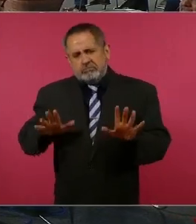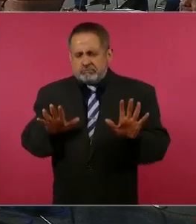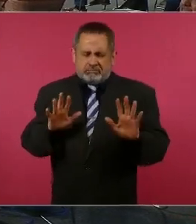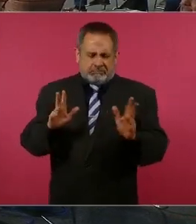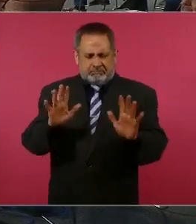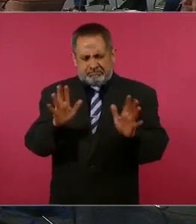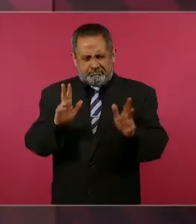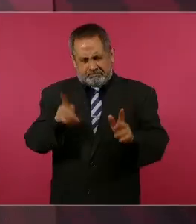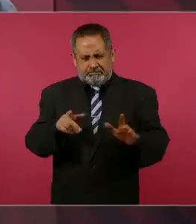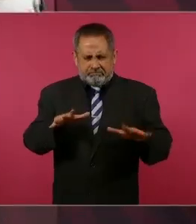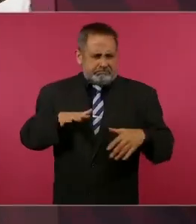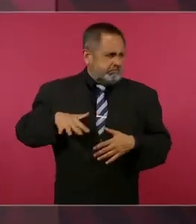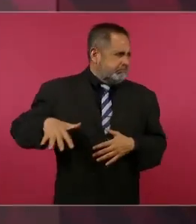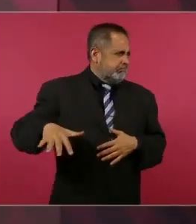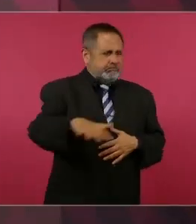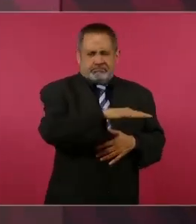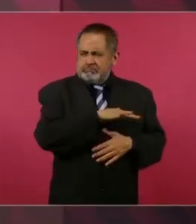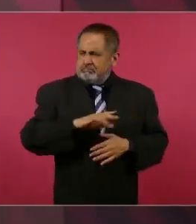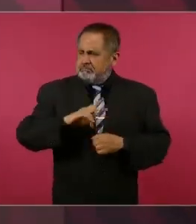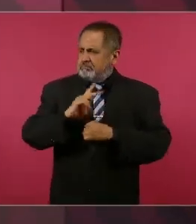pero para entenderlo mejor.